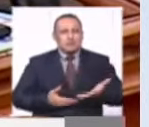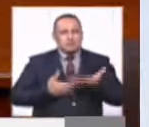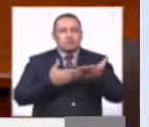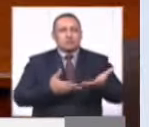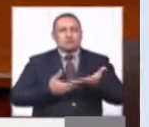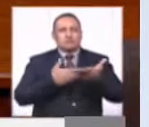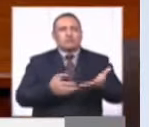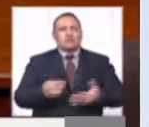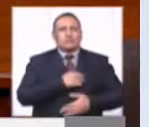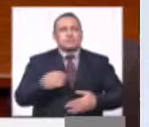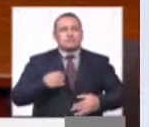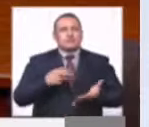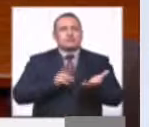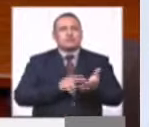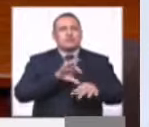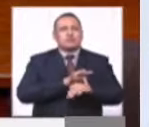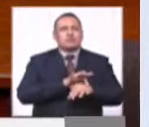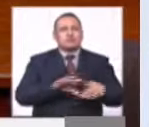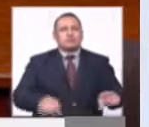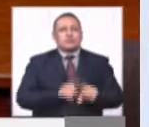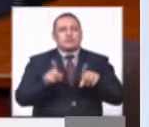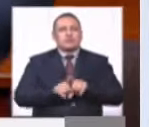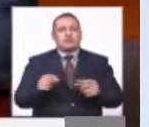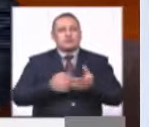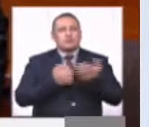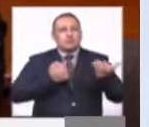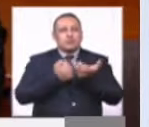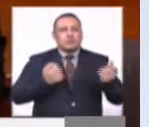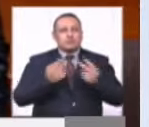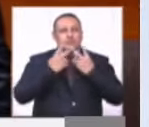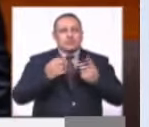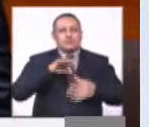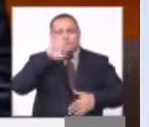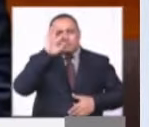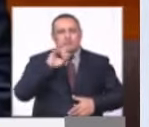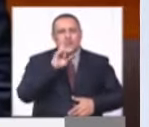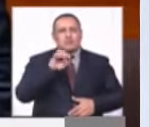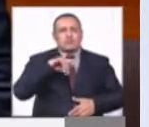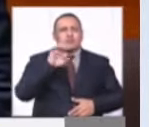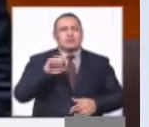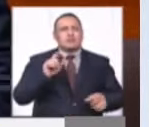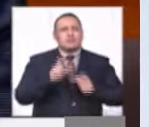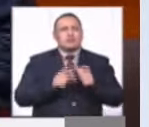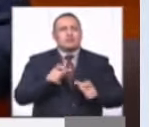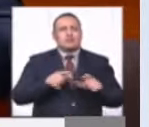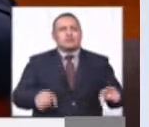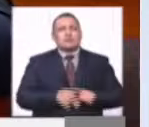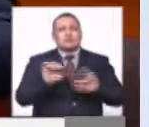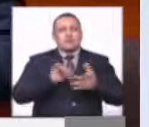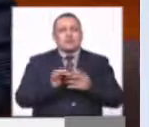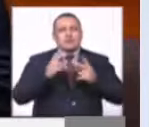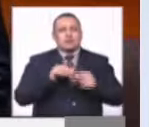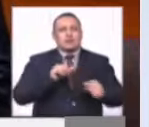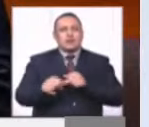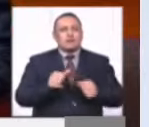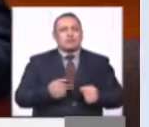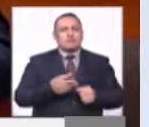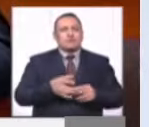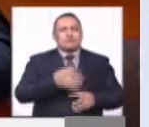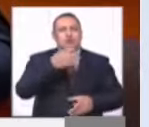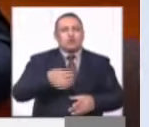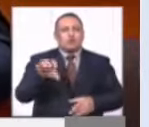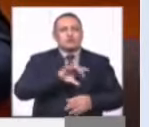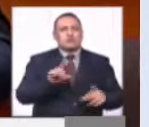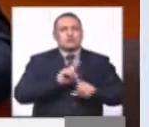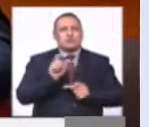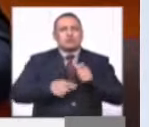al Ministerio de Salud. O sea, fumigando va a acabar con el dengue, contratando personas para que boten agua del florero. Si la